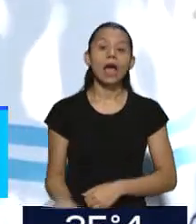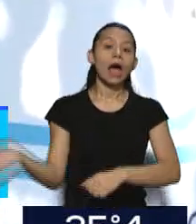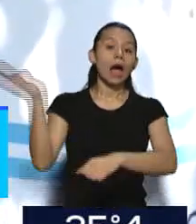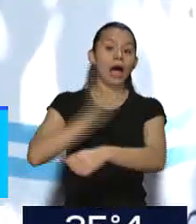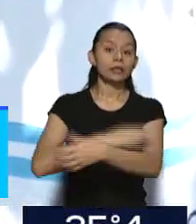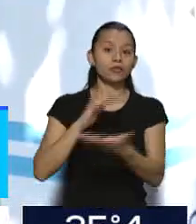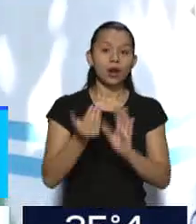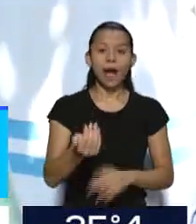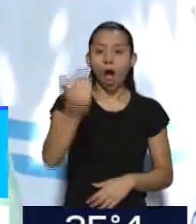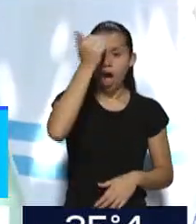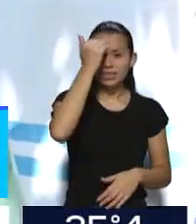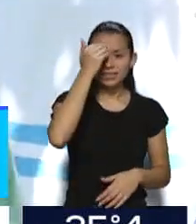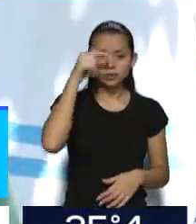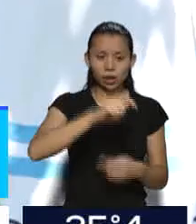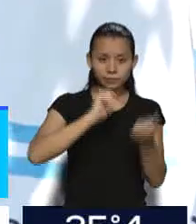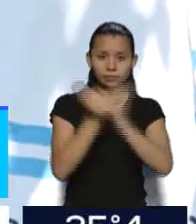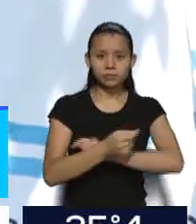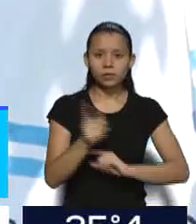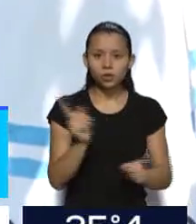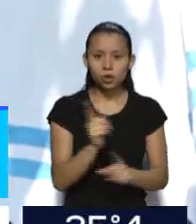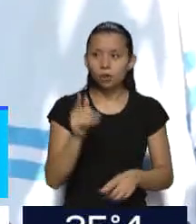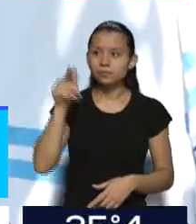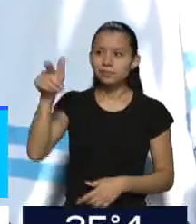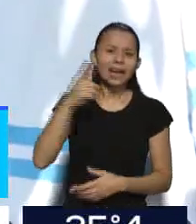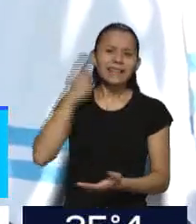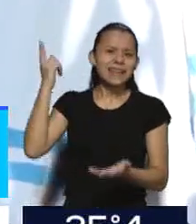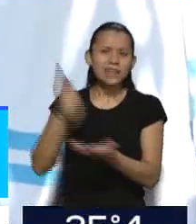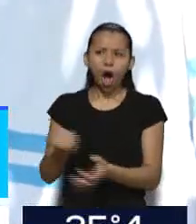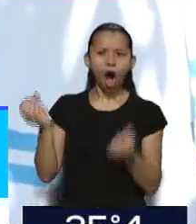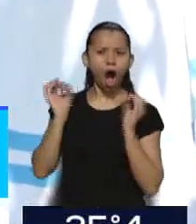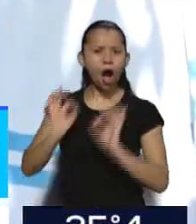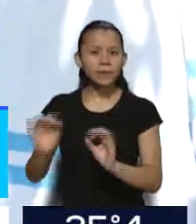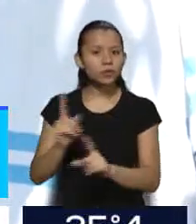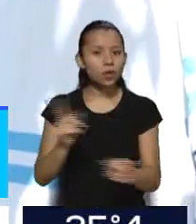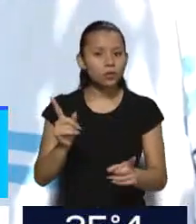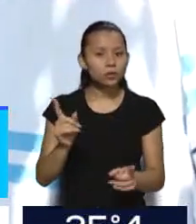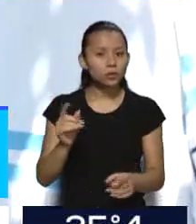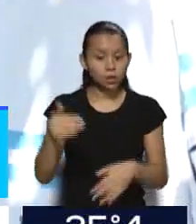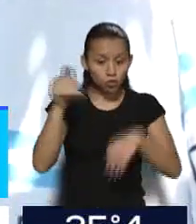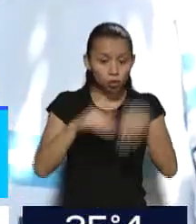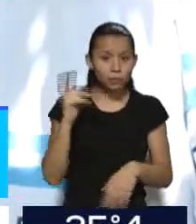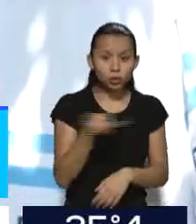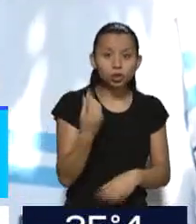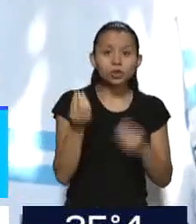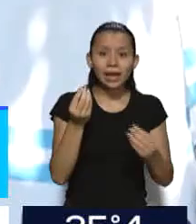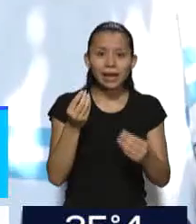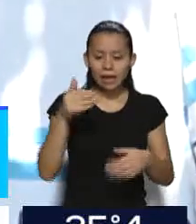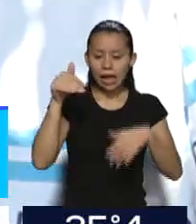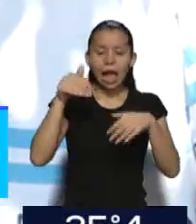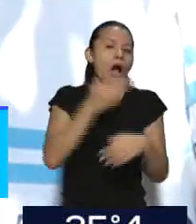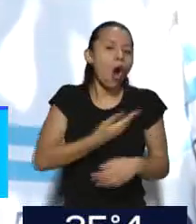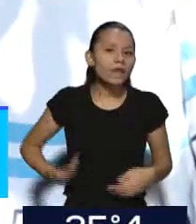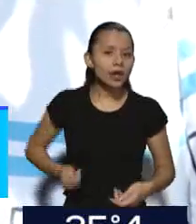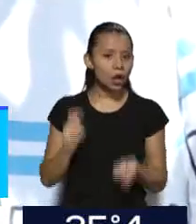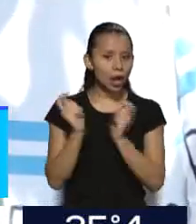votó una monarquía absoluta, se votó el cambio de gobierno. El hecho que haya